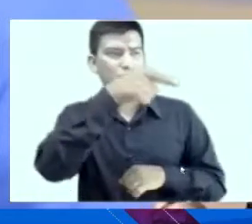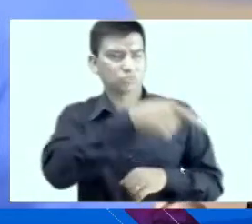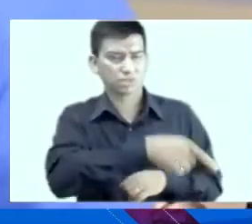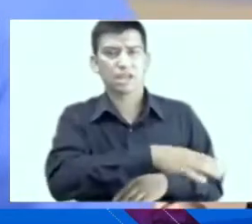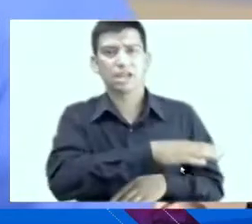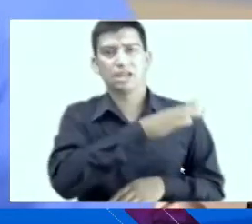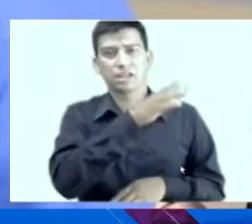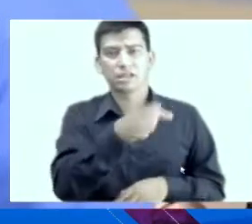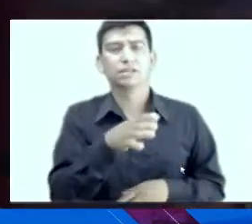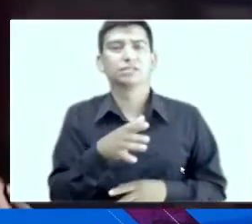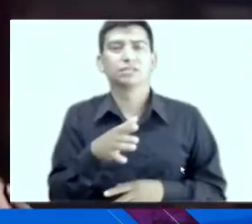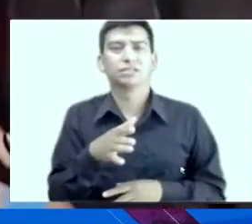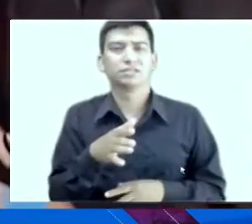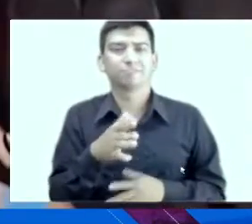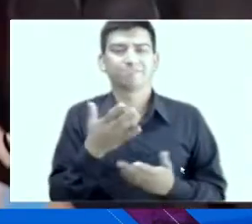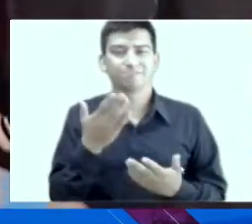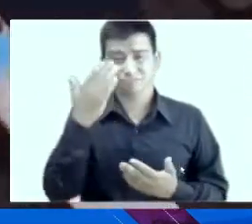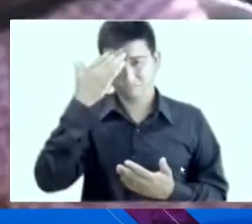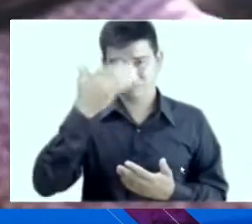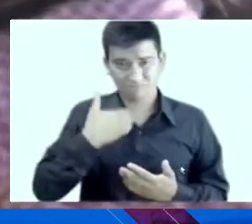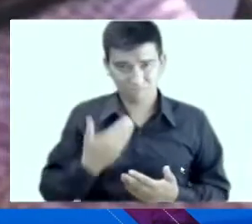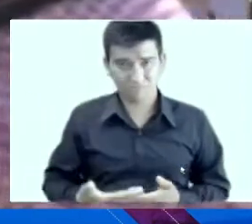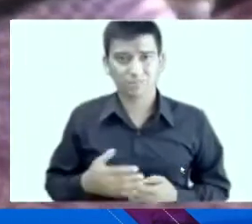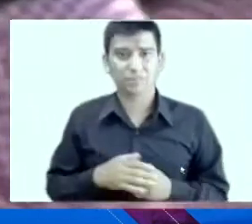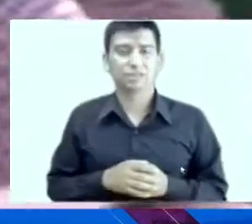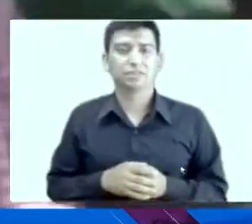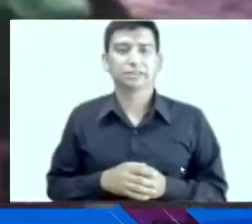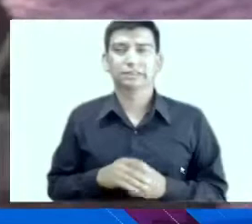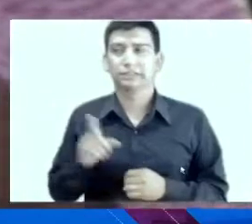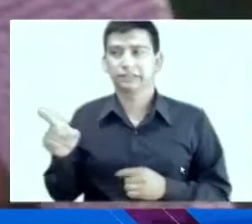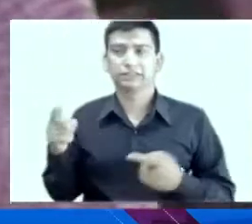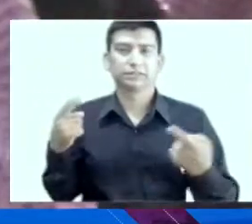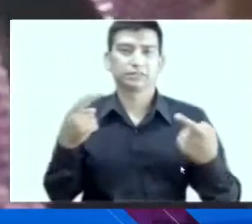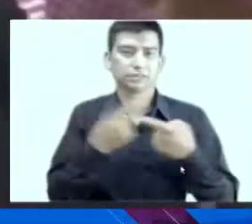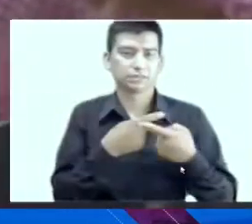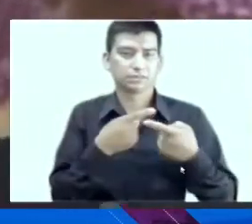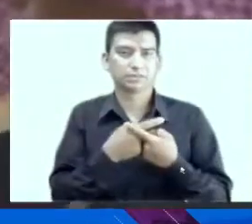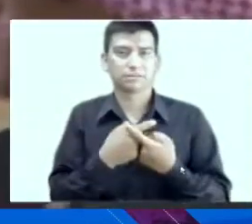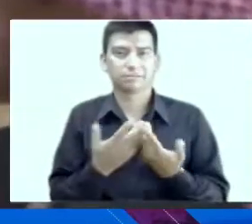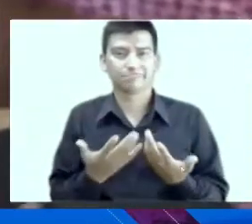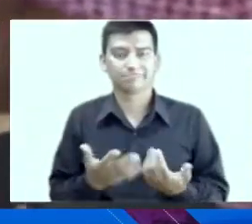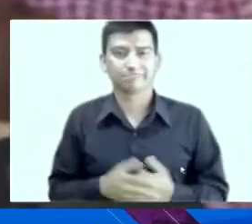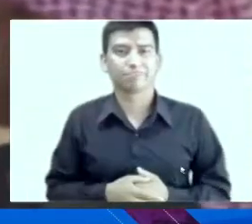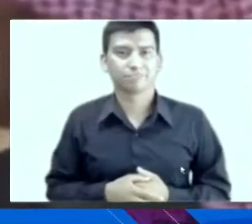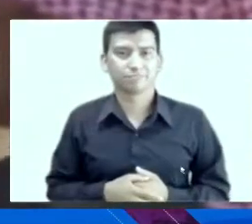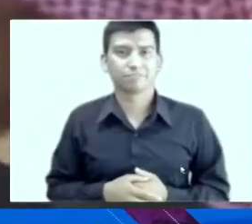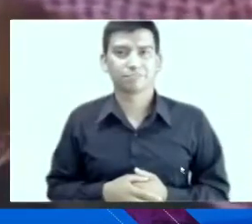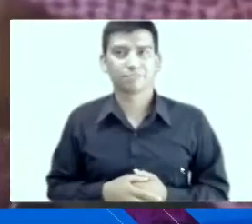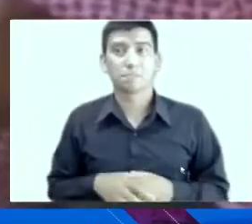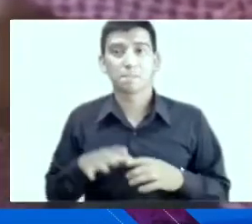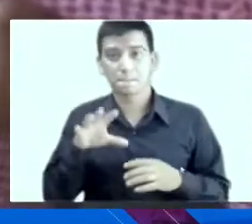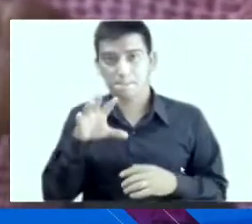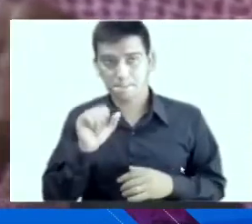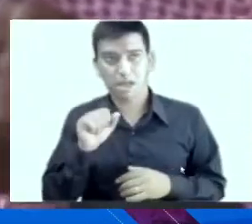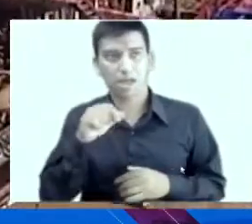lo cual significa entonces que los conflictos tanto en Emiratos Árabes Unidos, Arabia Saudita, más esta tensión